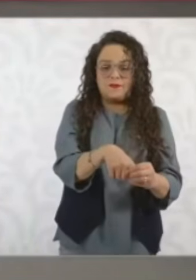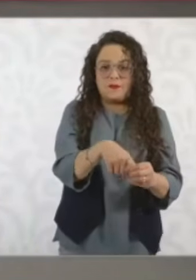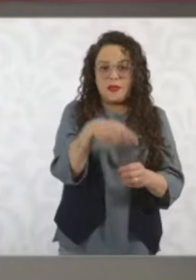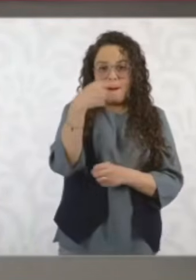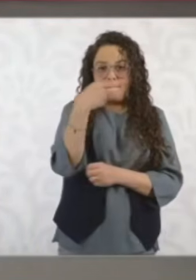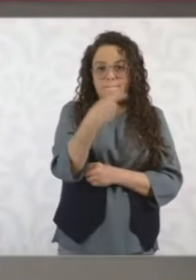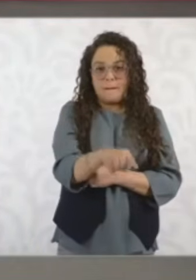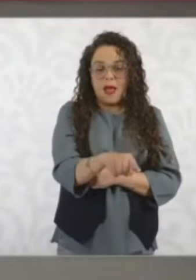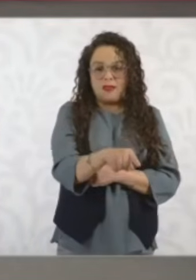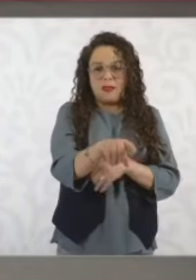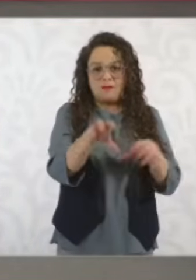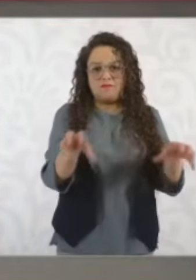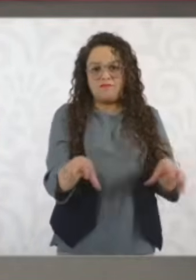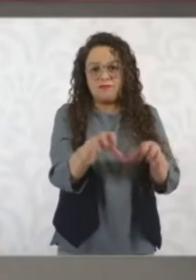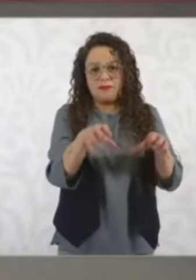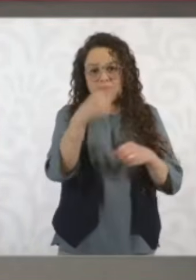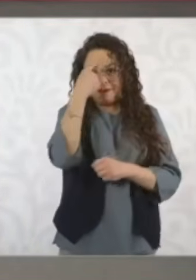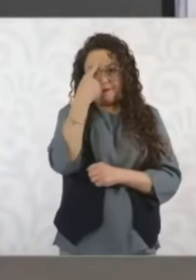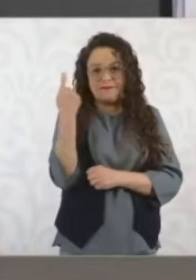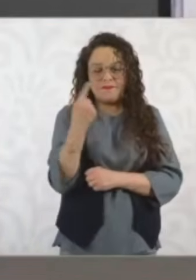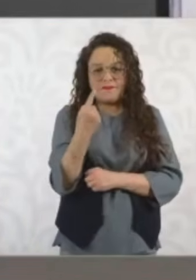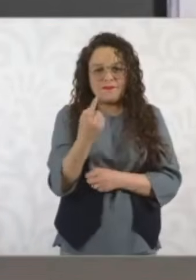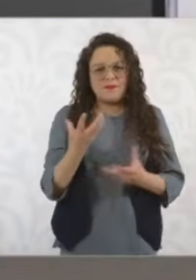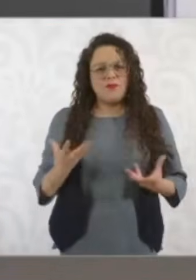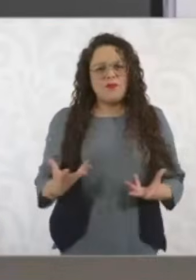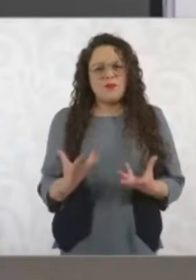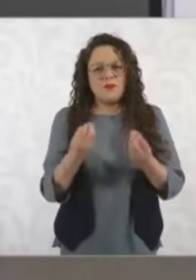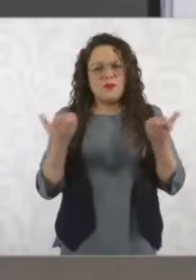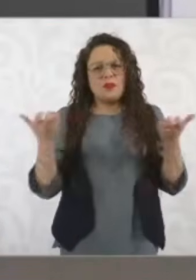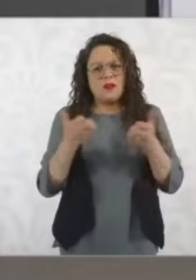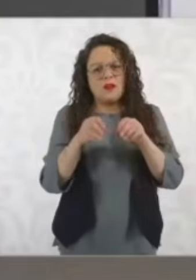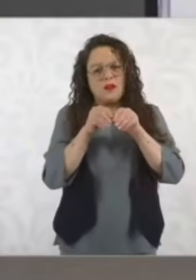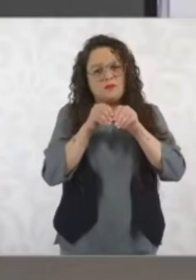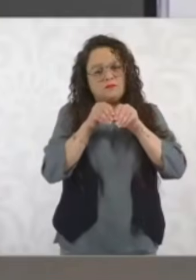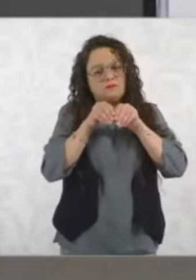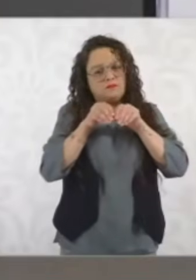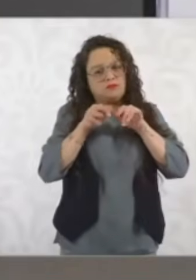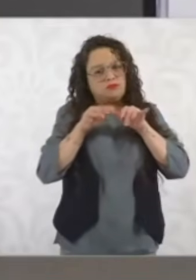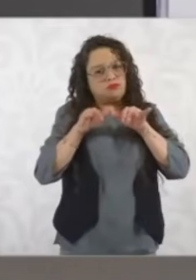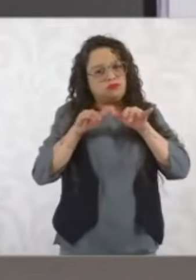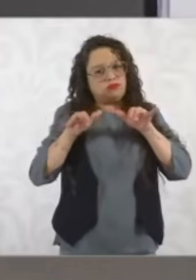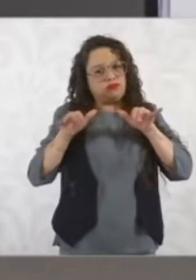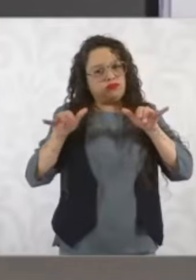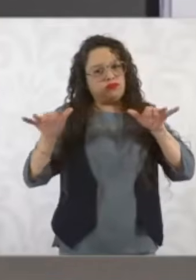hacer una amplificación masiva. Adelante.